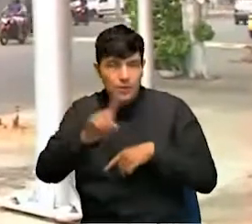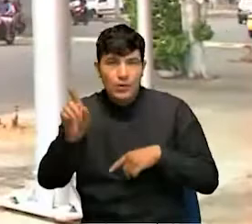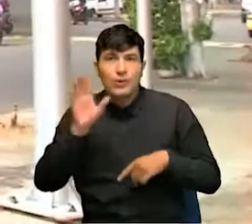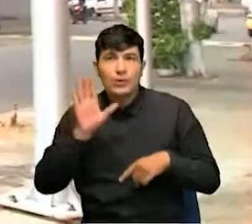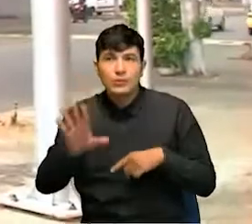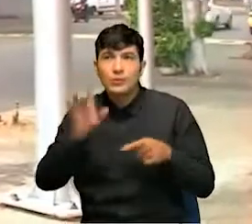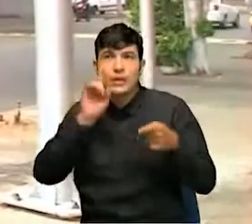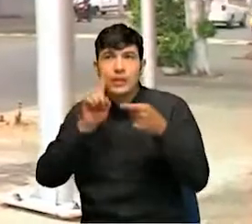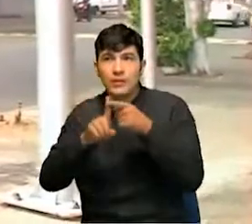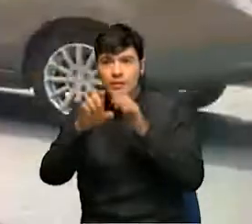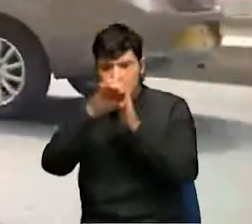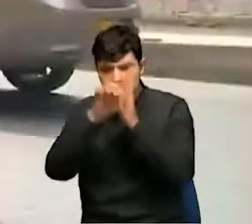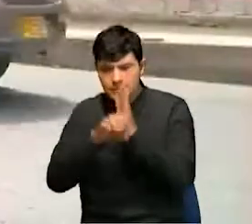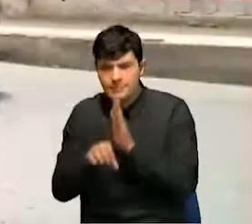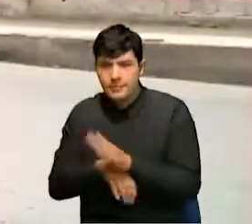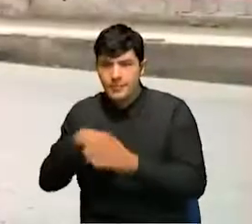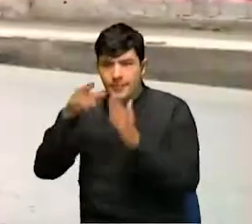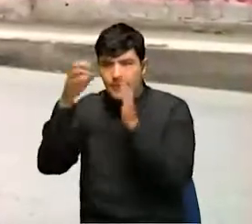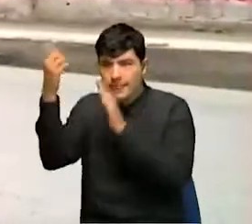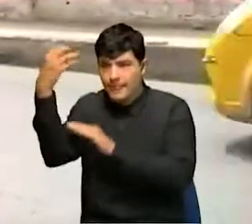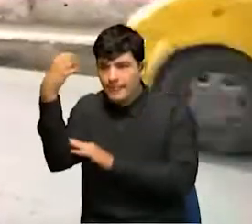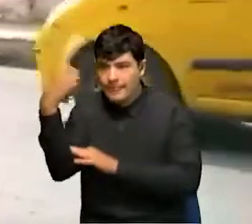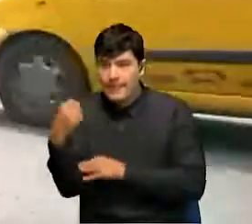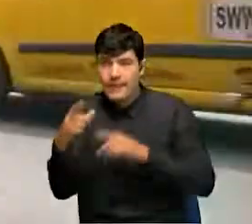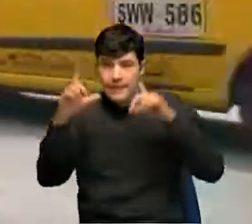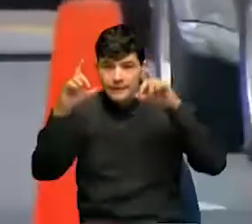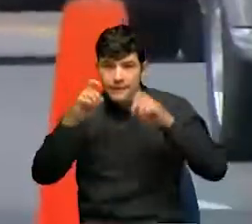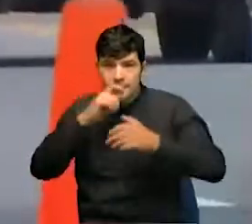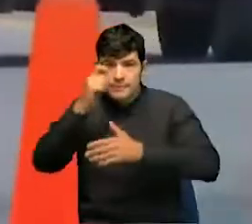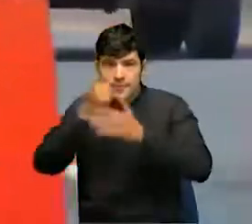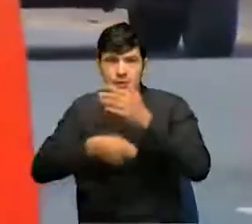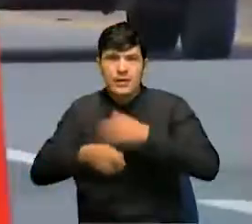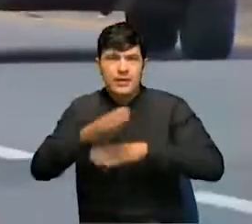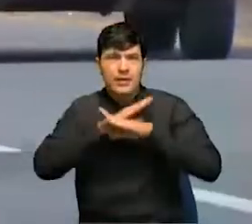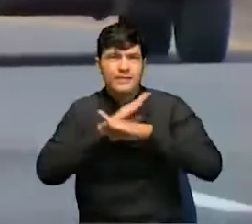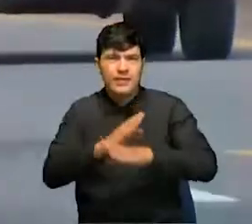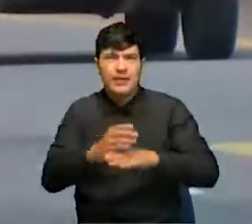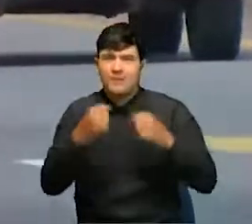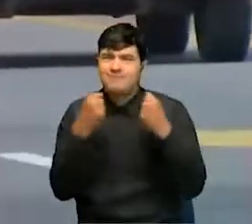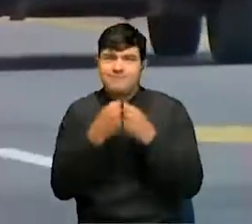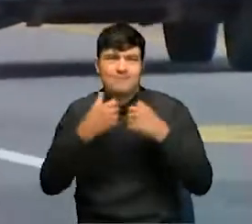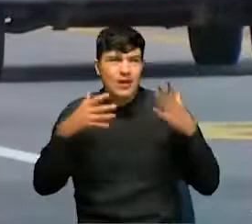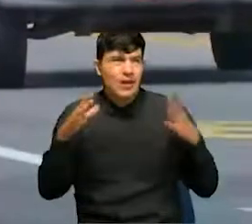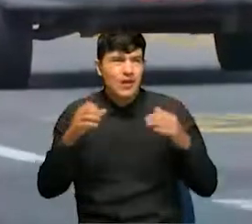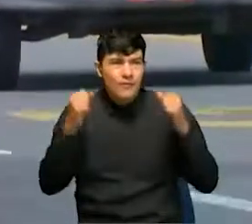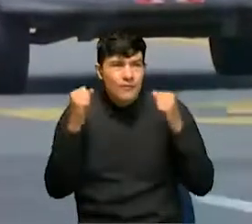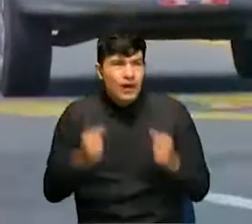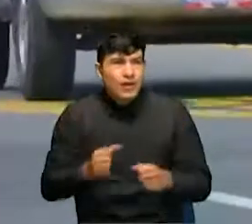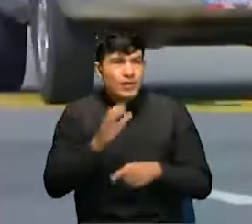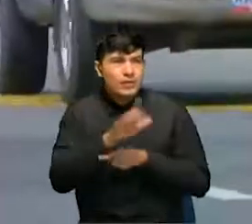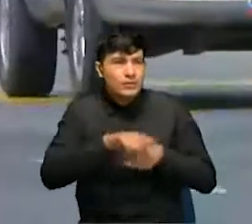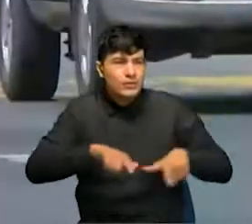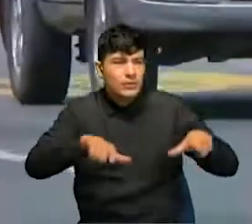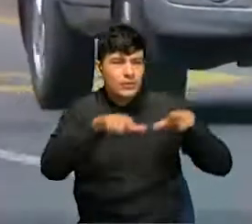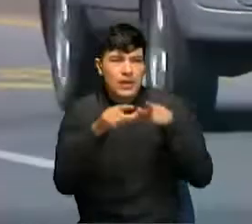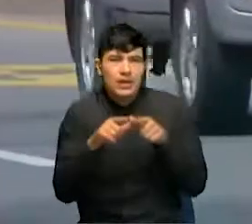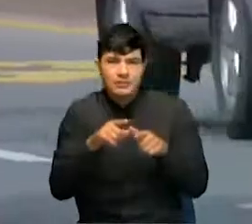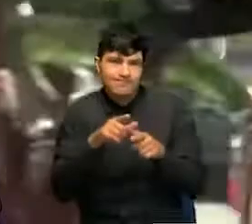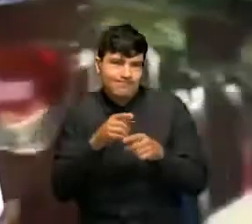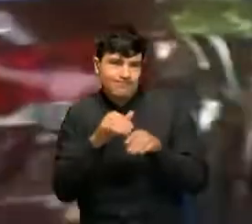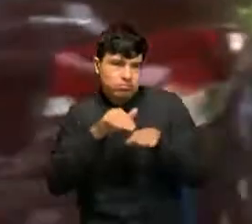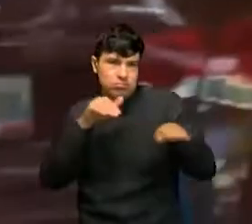las señales de tránsito la semaforización y las fotos detecciones es evitar accidentes de tránsito en puntos neurálgicos de